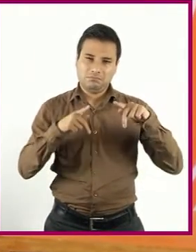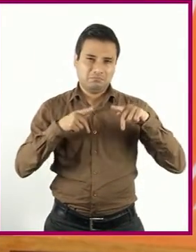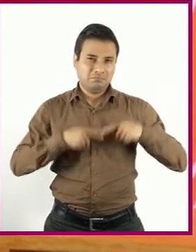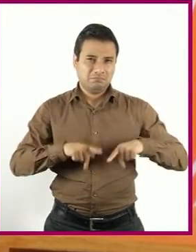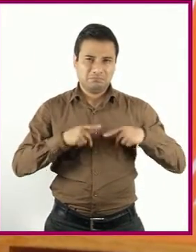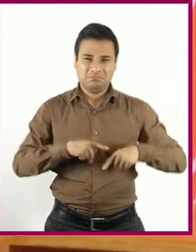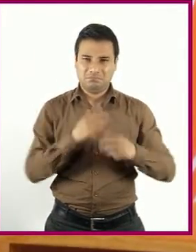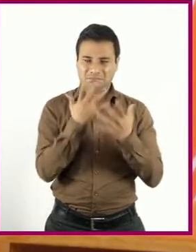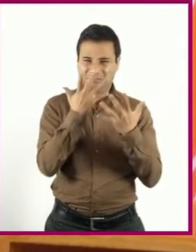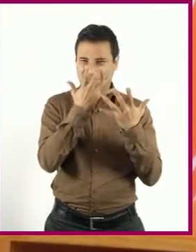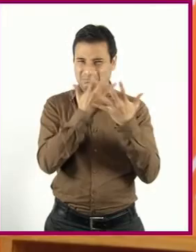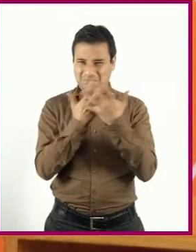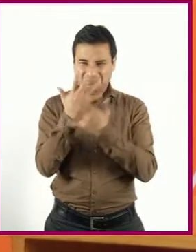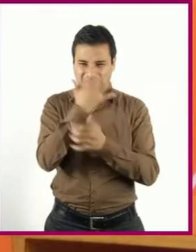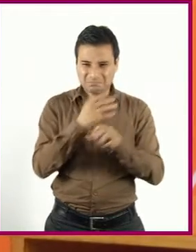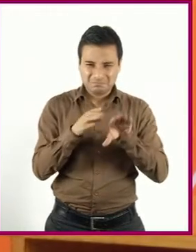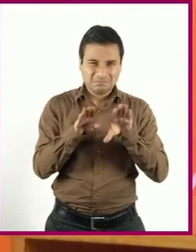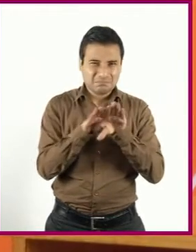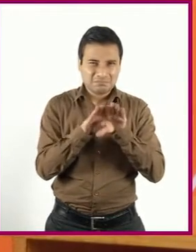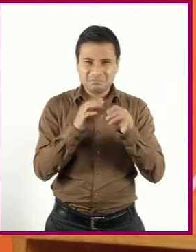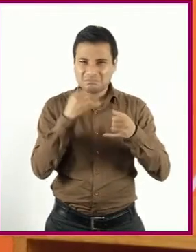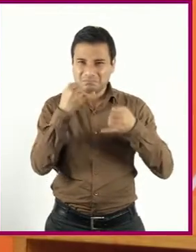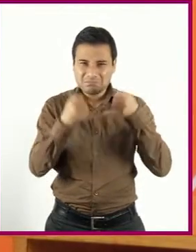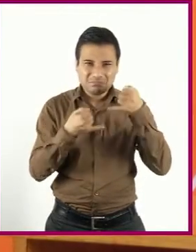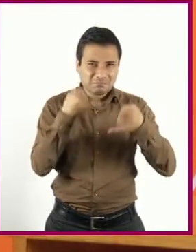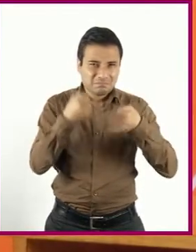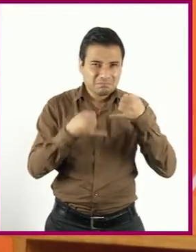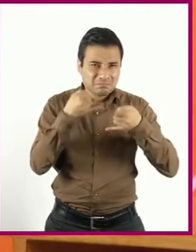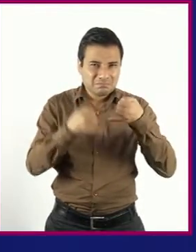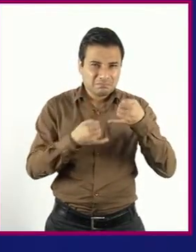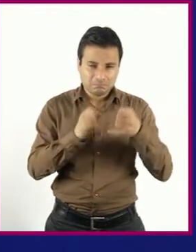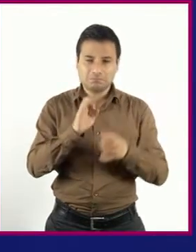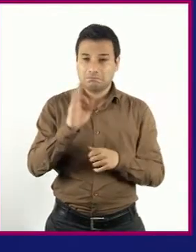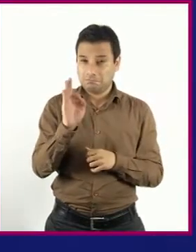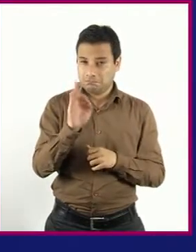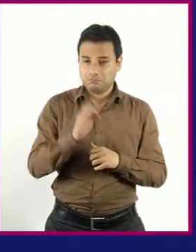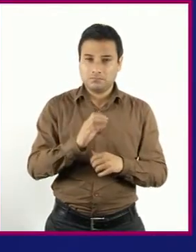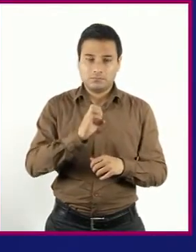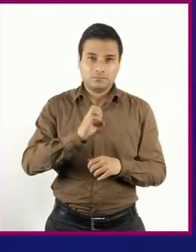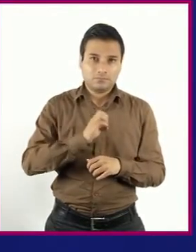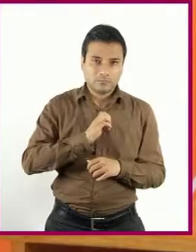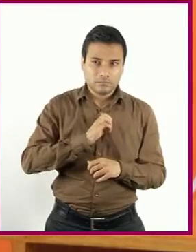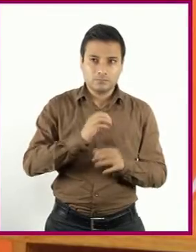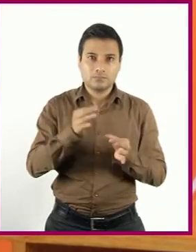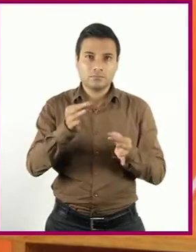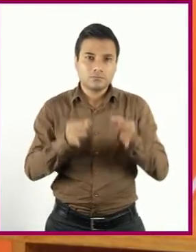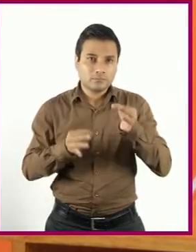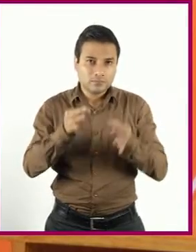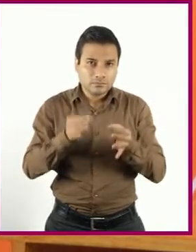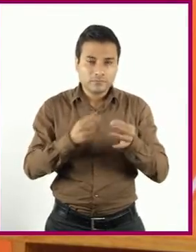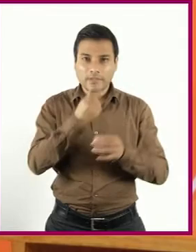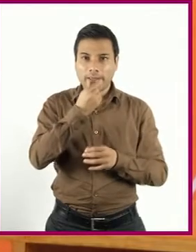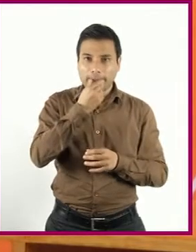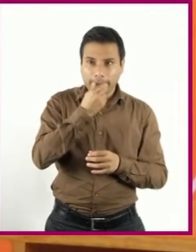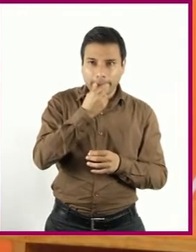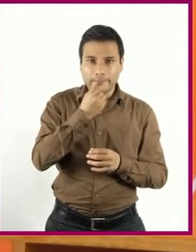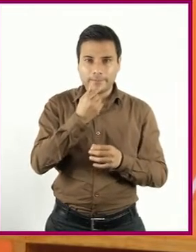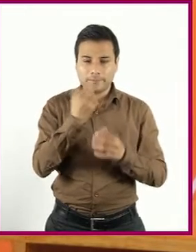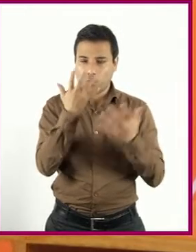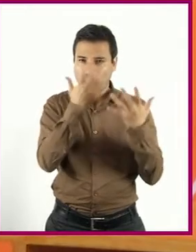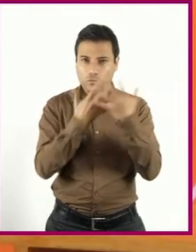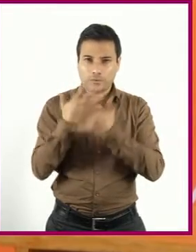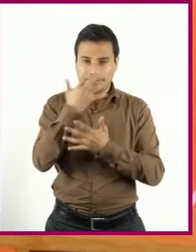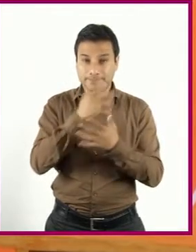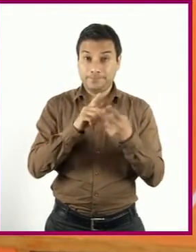dudas entre todos los que están participando en el juego, tanto jugadores como entrenadores y jueces o árbitros del partido. Y la segunda